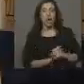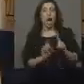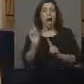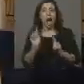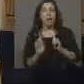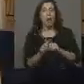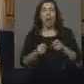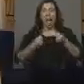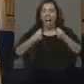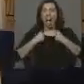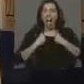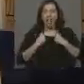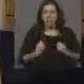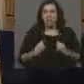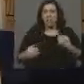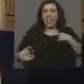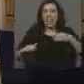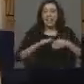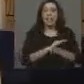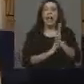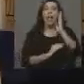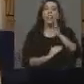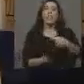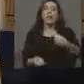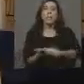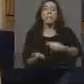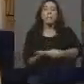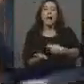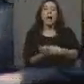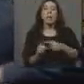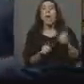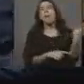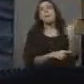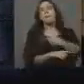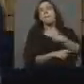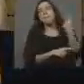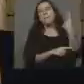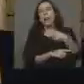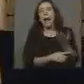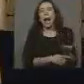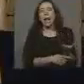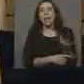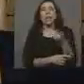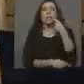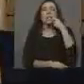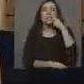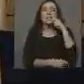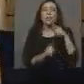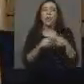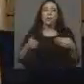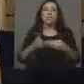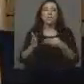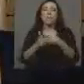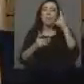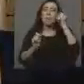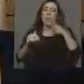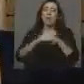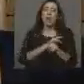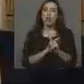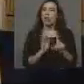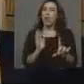el atrevimiento de ingresar, debe pagar un peaje que a mi modo de ver, no es otra cosa que una barrera de entrada